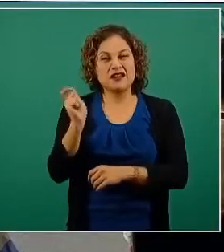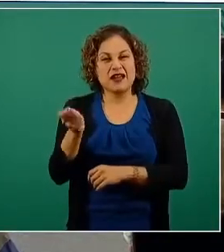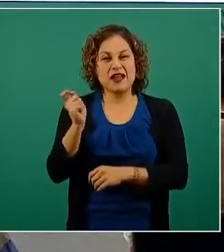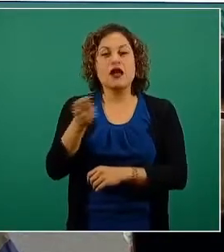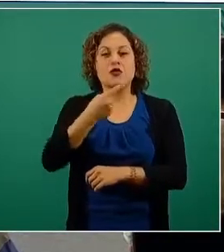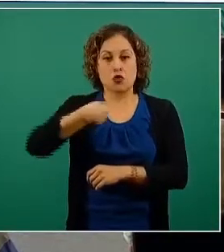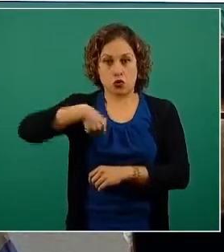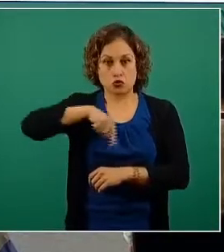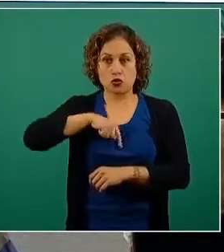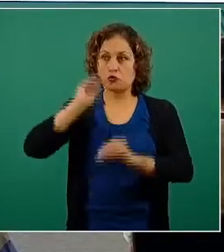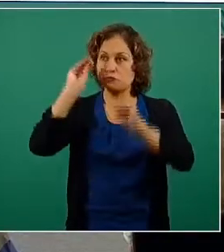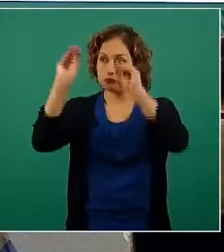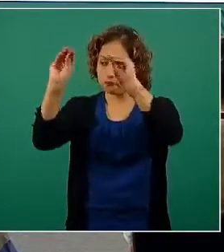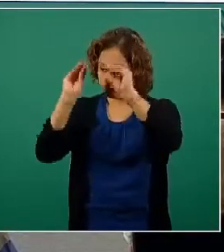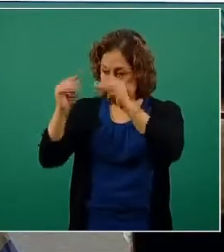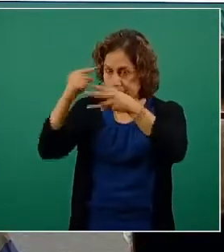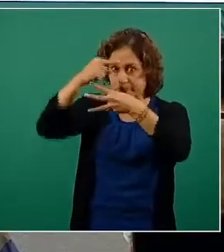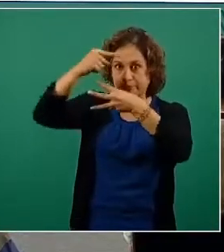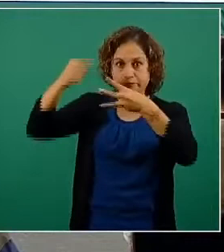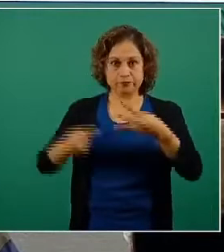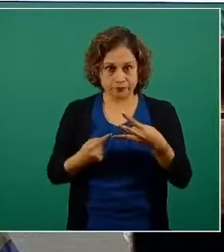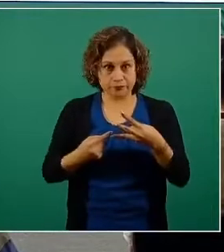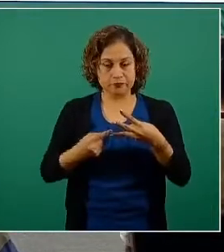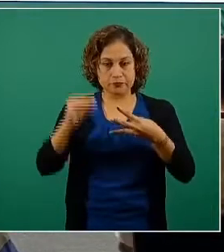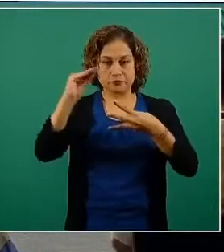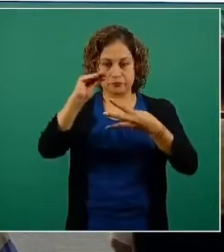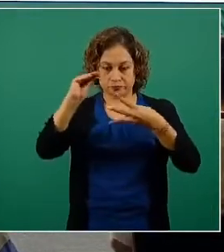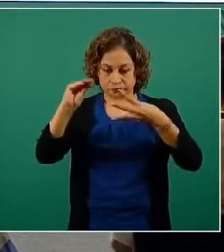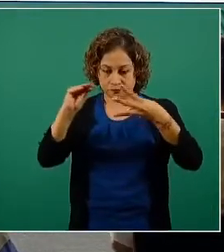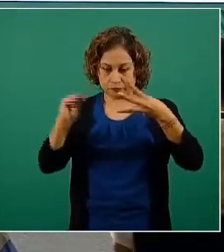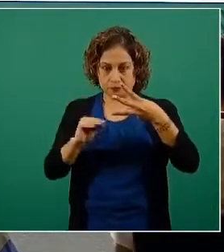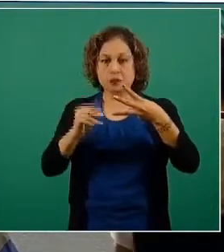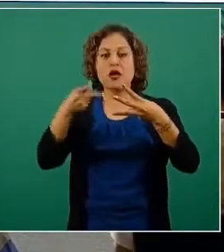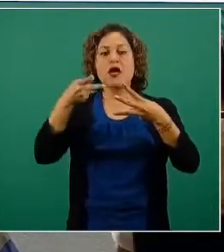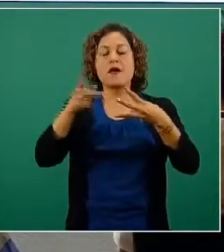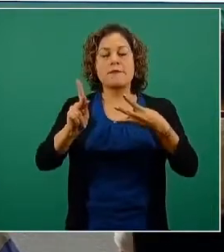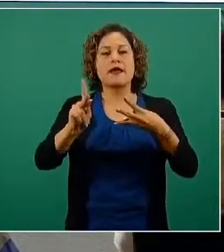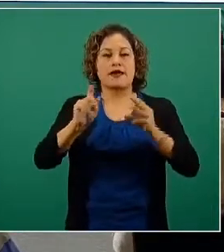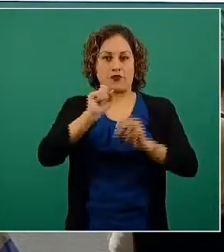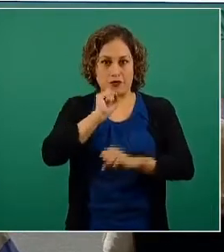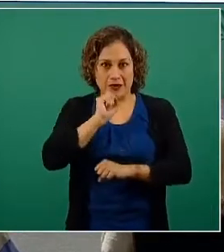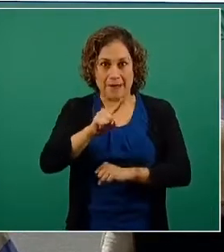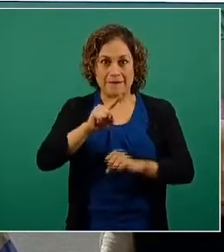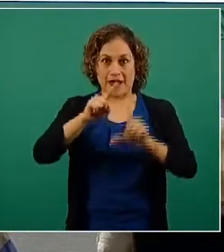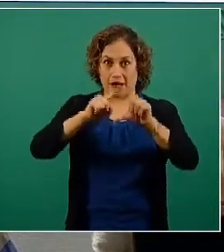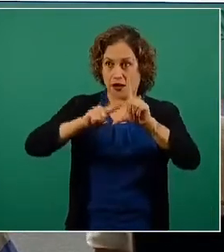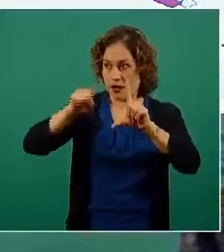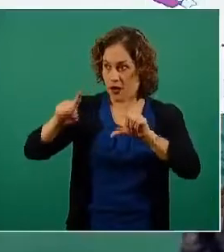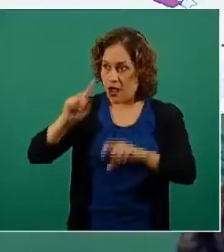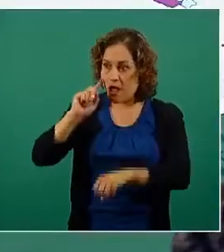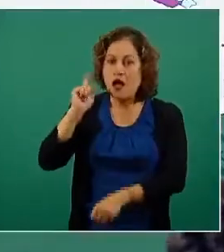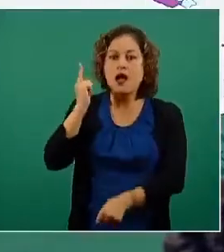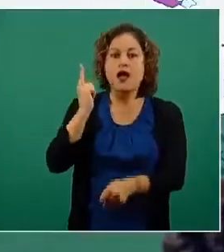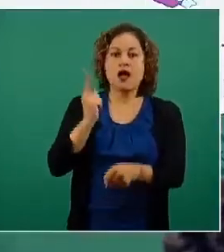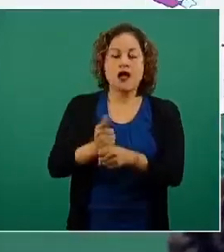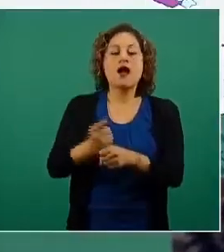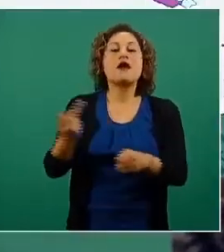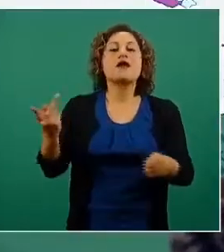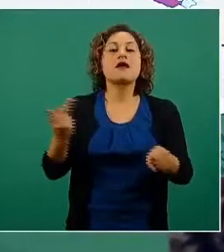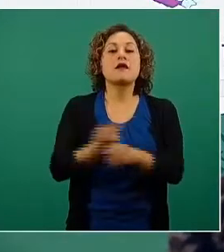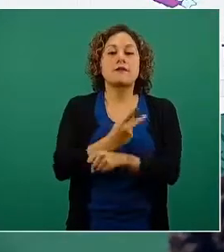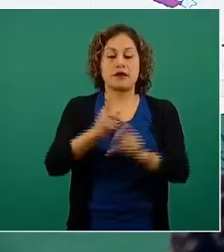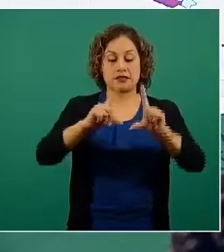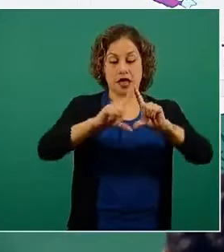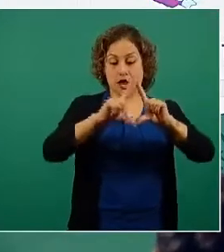manera, podemos observar que en las últimas semanas estamos teniendo una tendencia a la baja a nivel nacional de la ocupación,